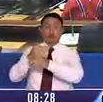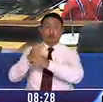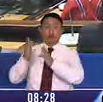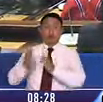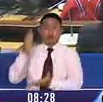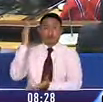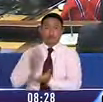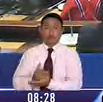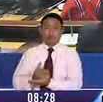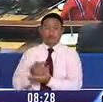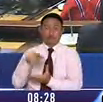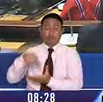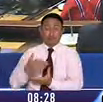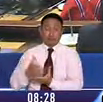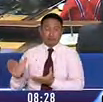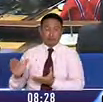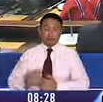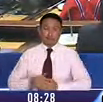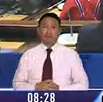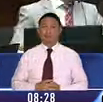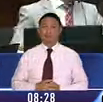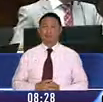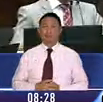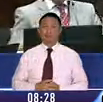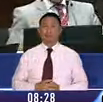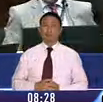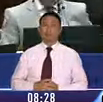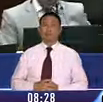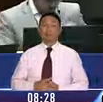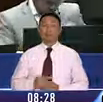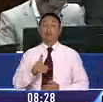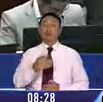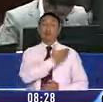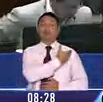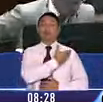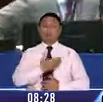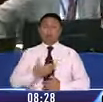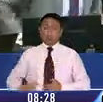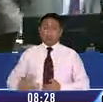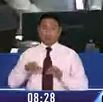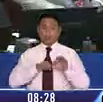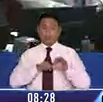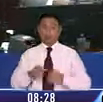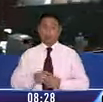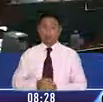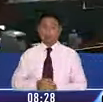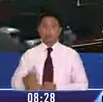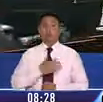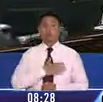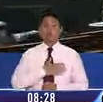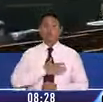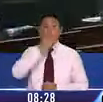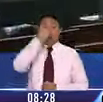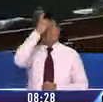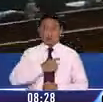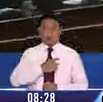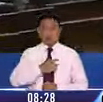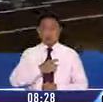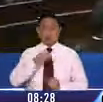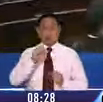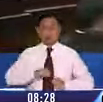que fueron designados. El primer mandatario señaló que esta decisión responde al